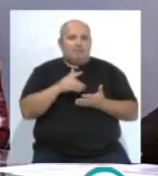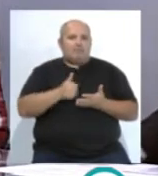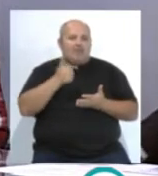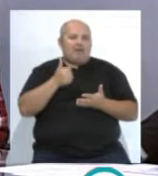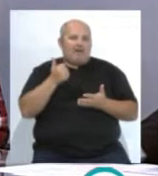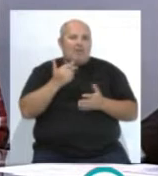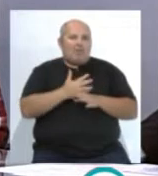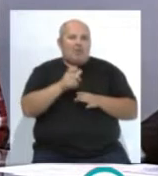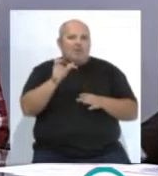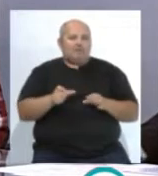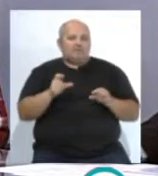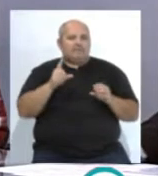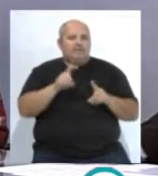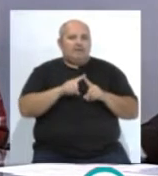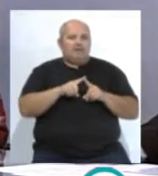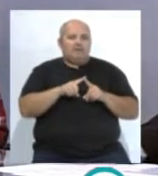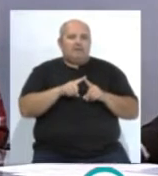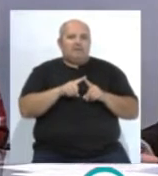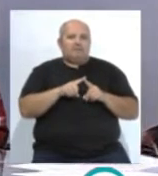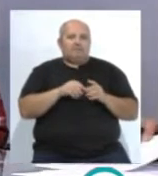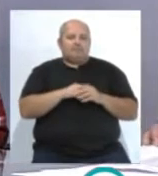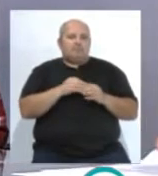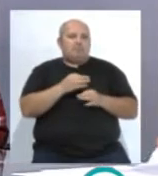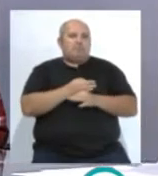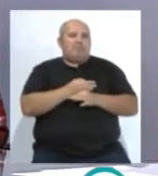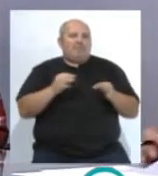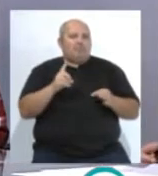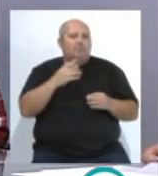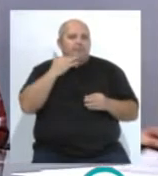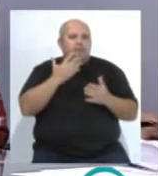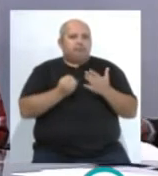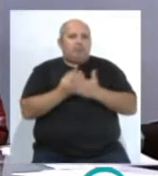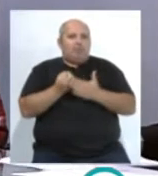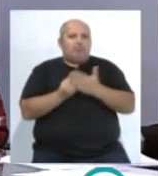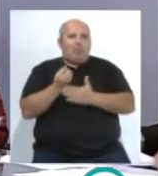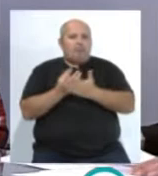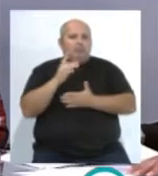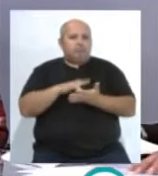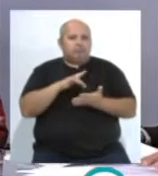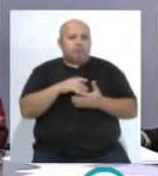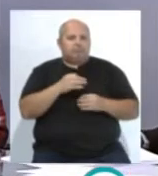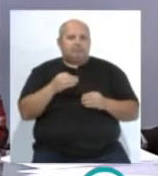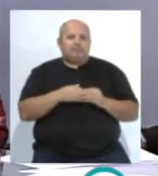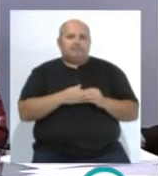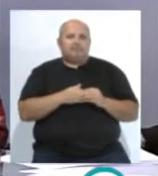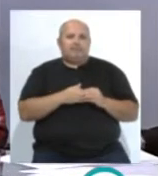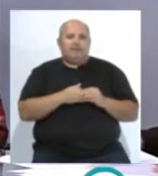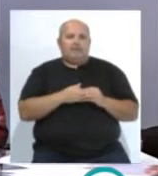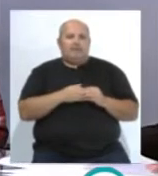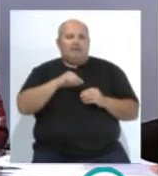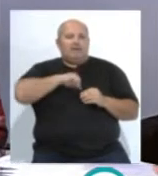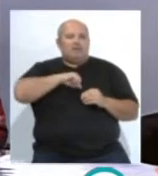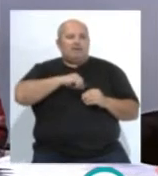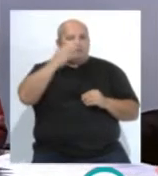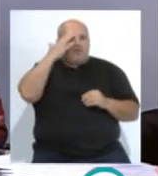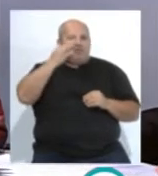pero también es un jugador que realmente no está tan, no tiene tanta continuidad en el once, no juega, no se siente